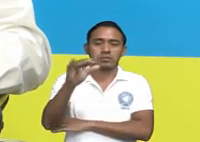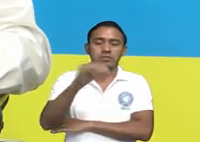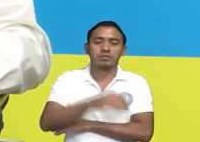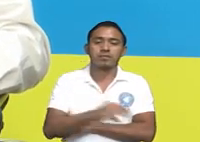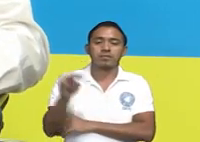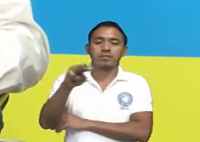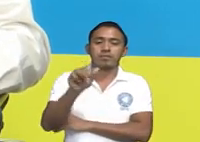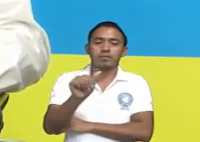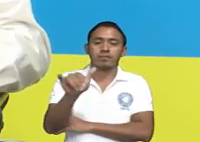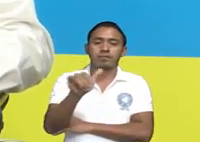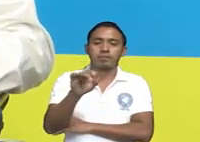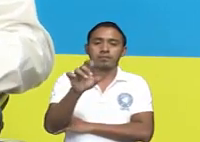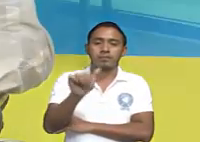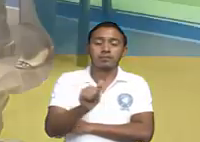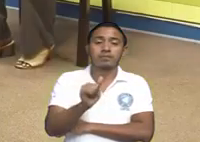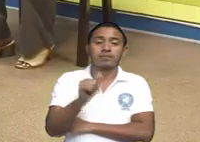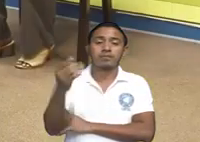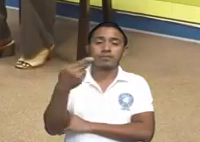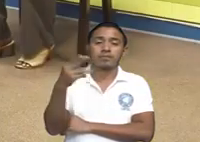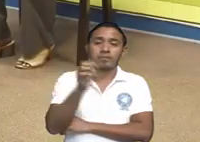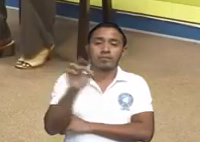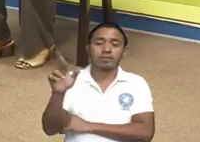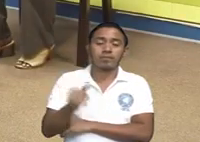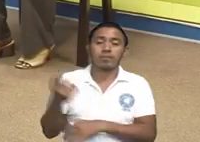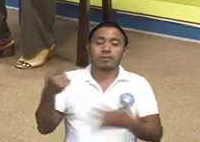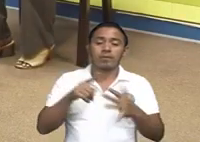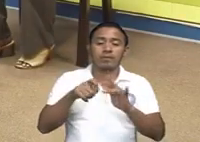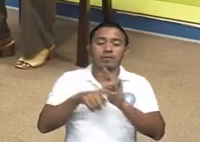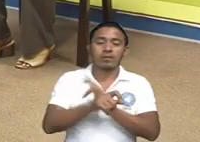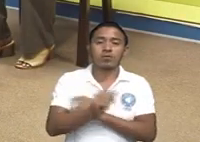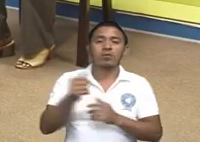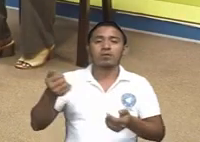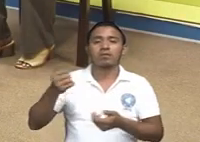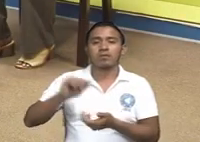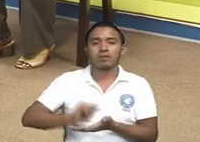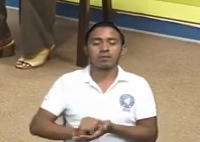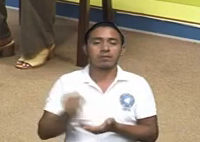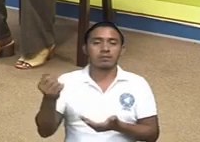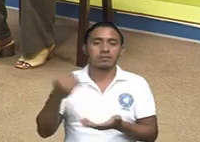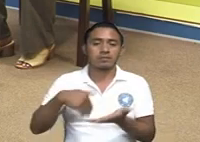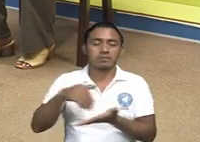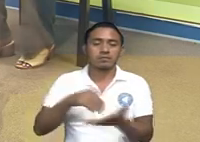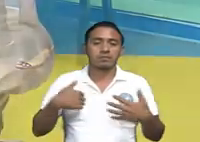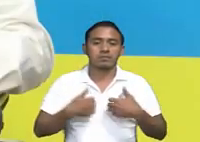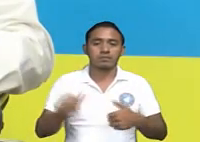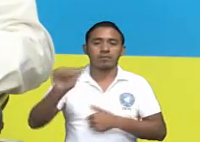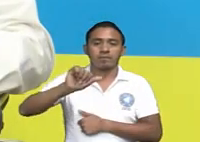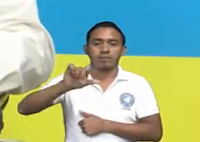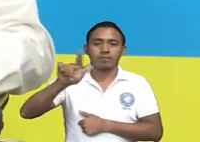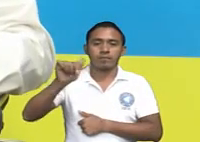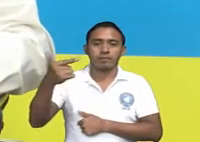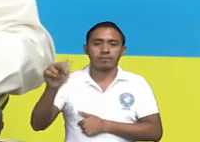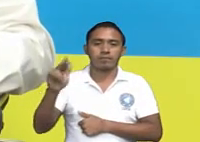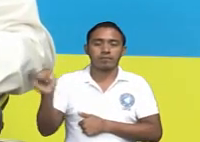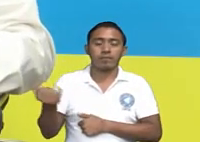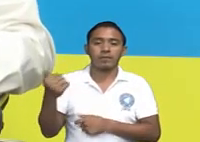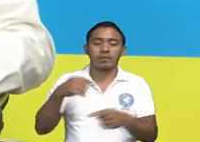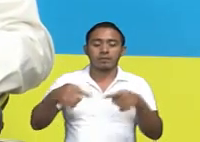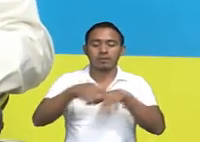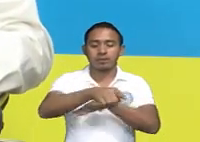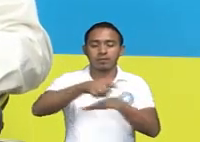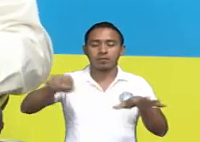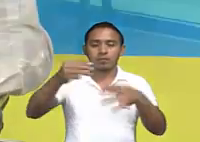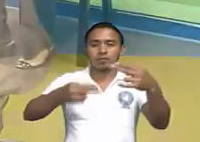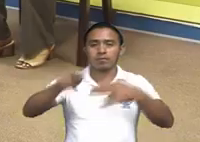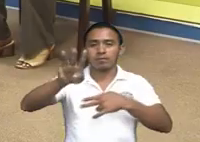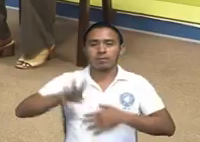quien es psicóloga del Centro de Salud Altagracia, ubicado en el distrito número 3 de Managua.